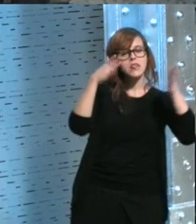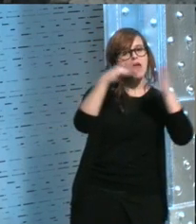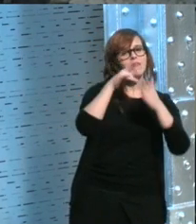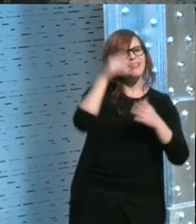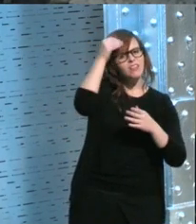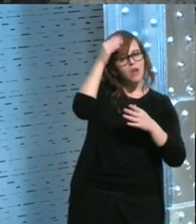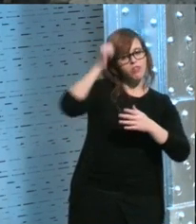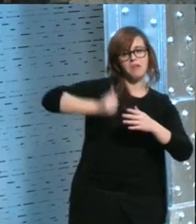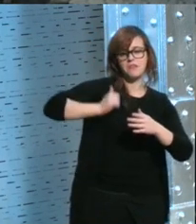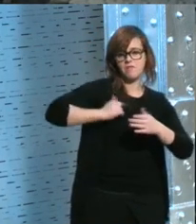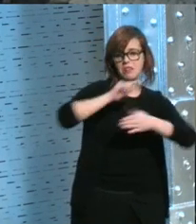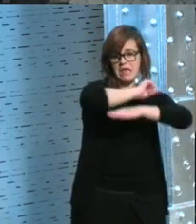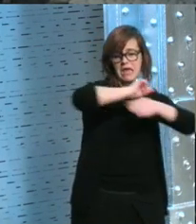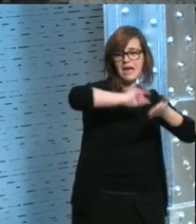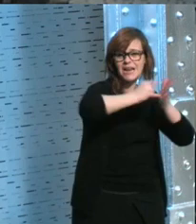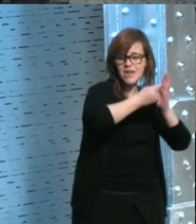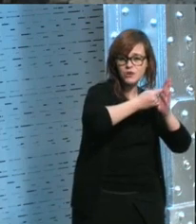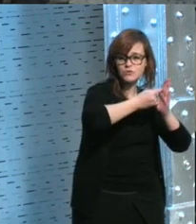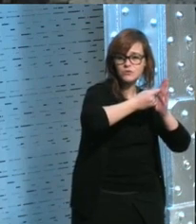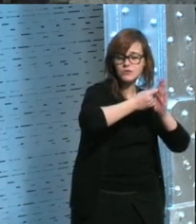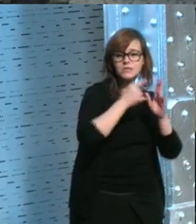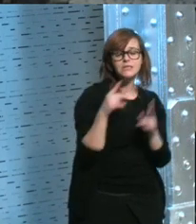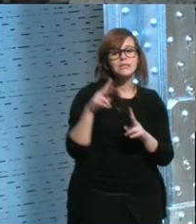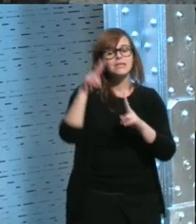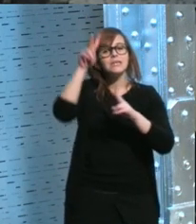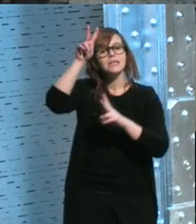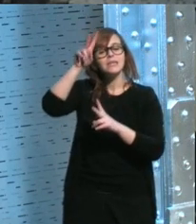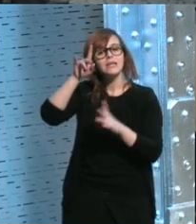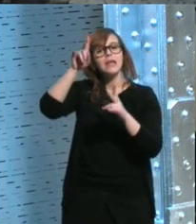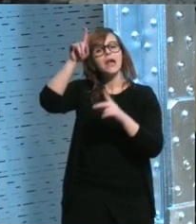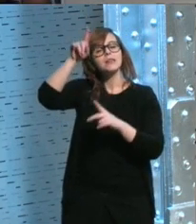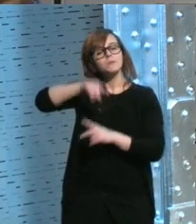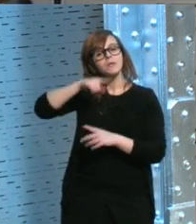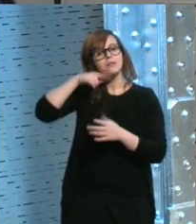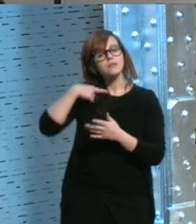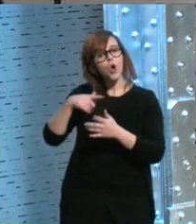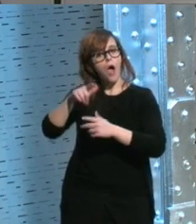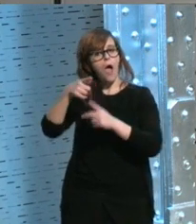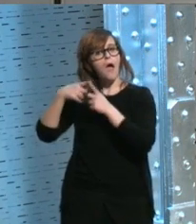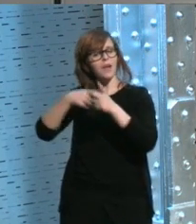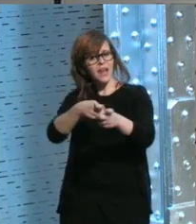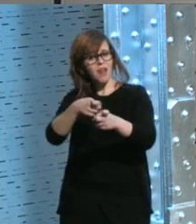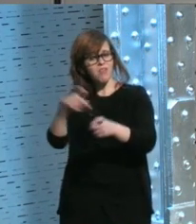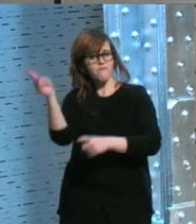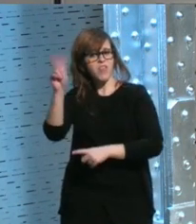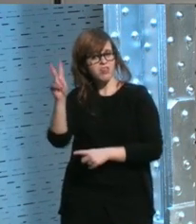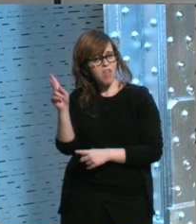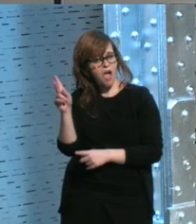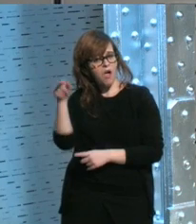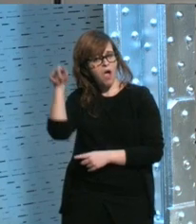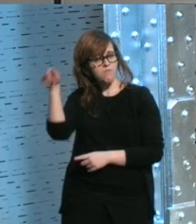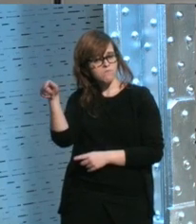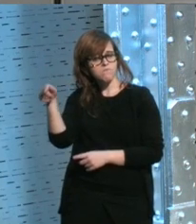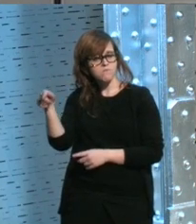Whole Earth Catalog y de los militantes contra la guerra de Vietnam, que los primeros estaban